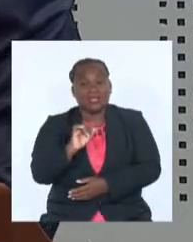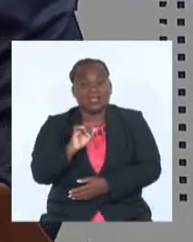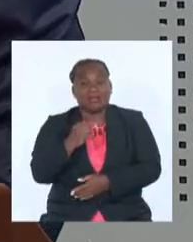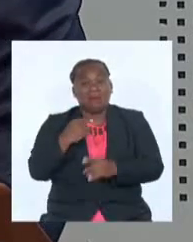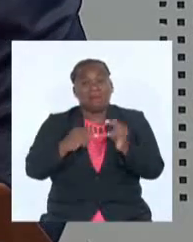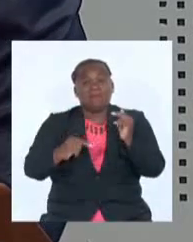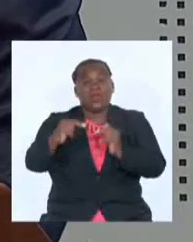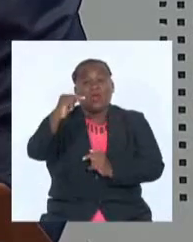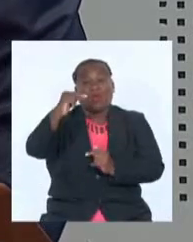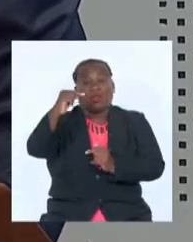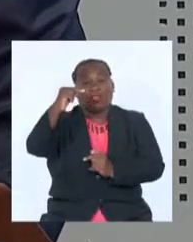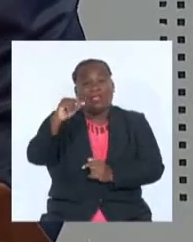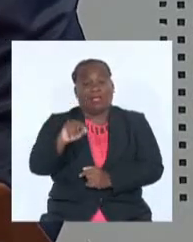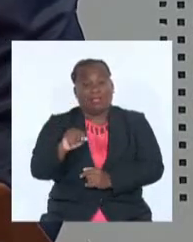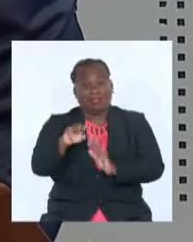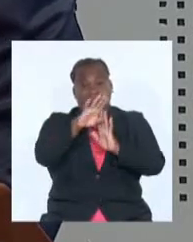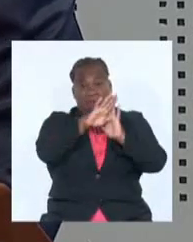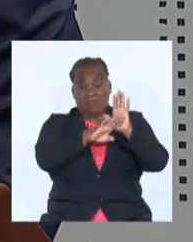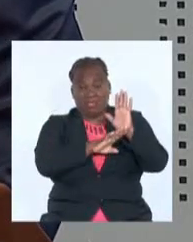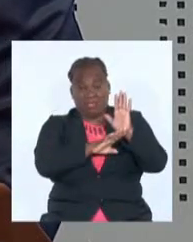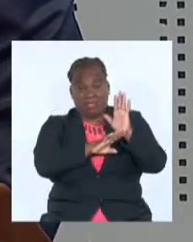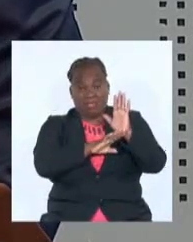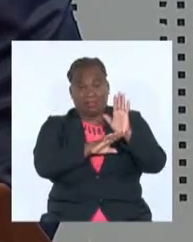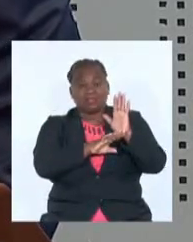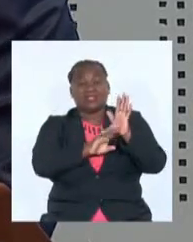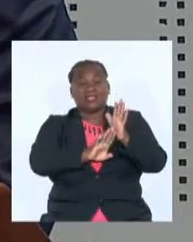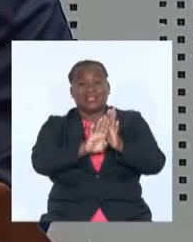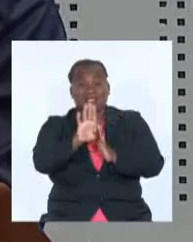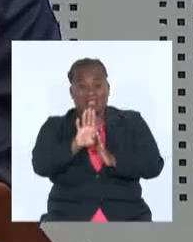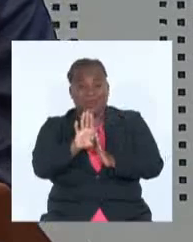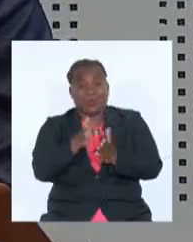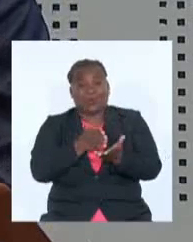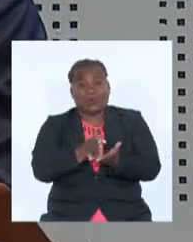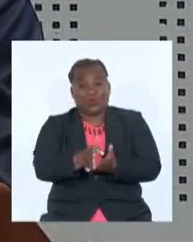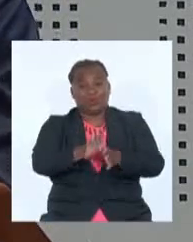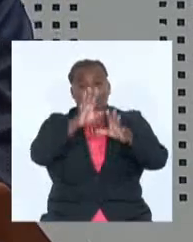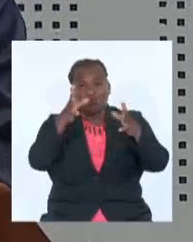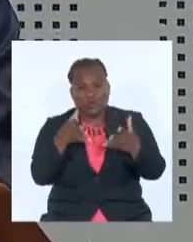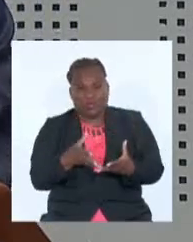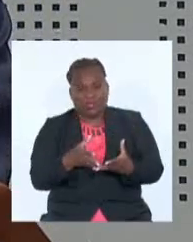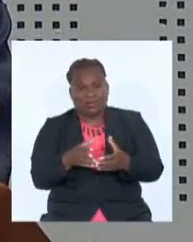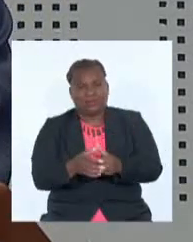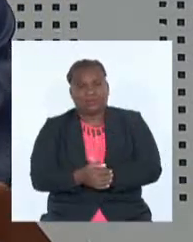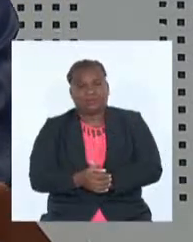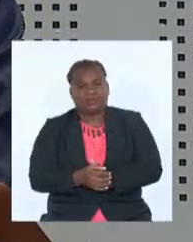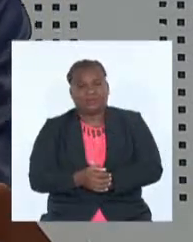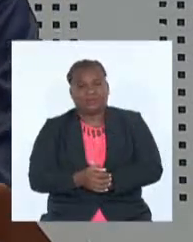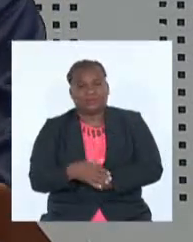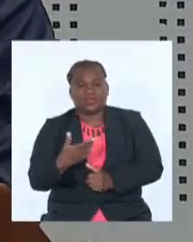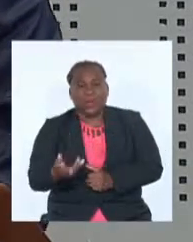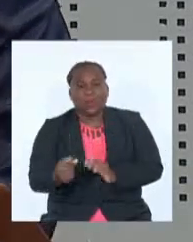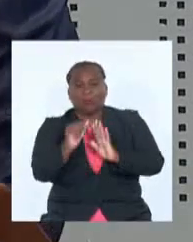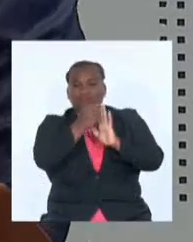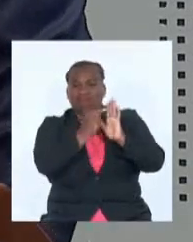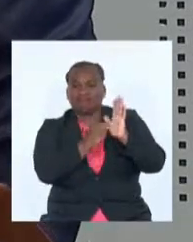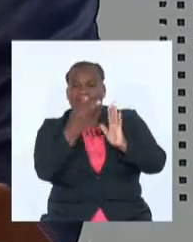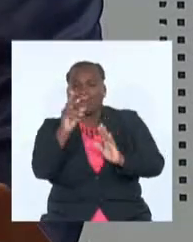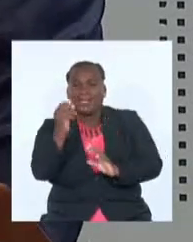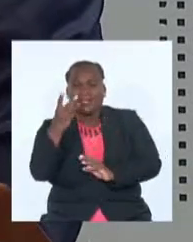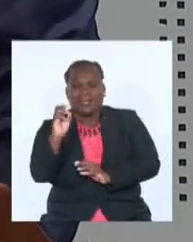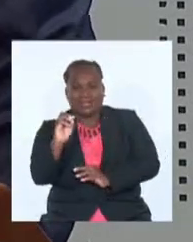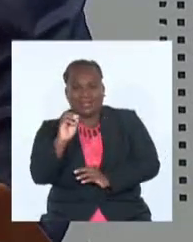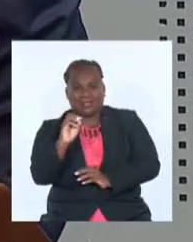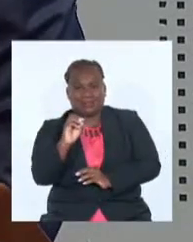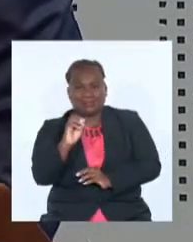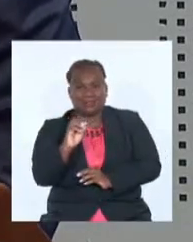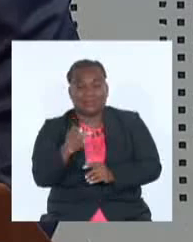prioridades y medidas para el desarrollo sostenible global a través del 2030. Nos